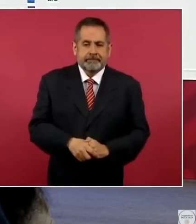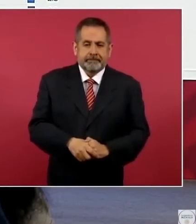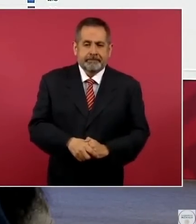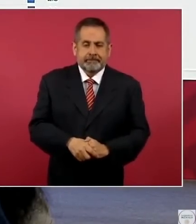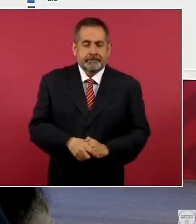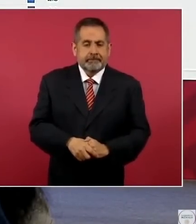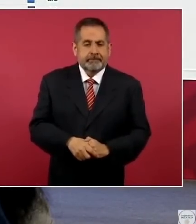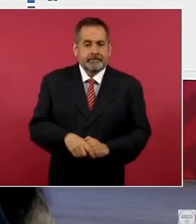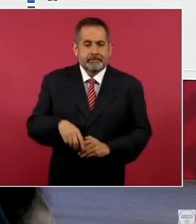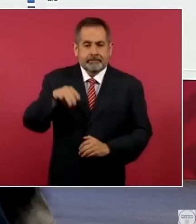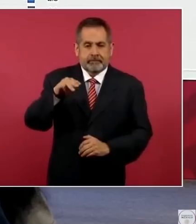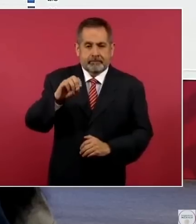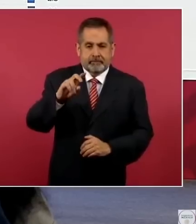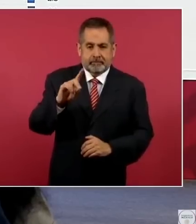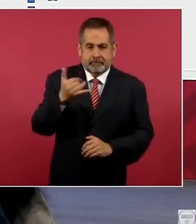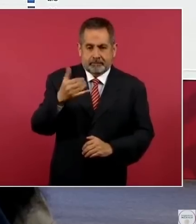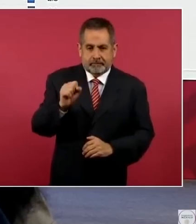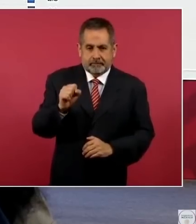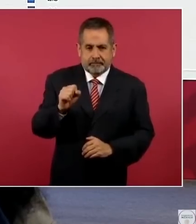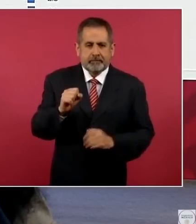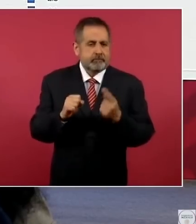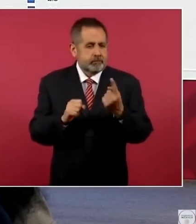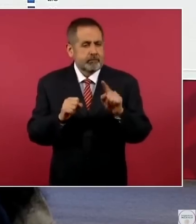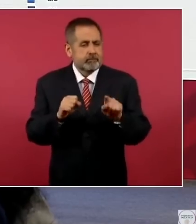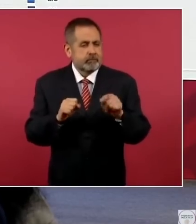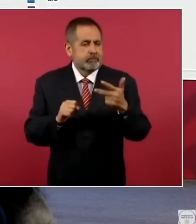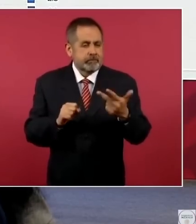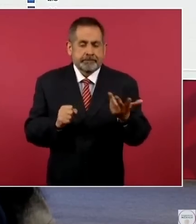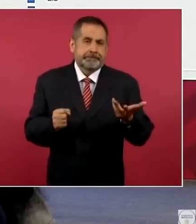Modi también calificadora, 1.8.